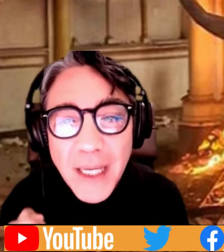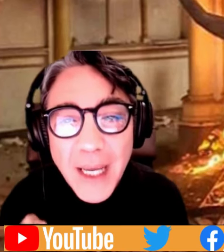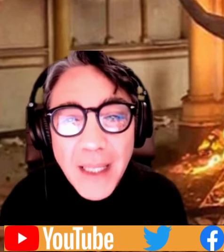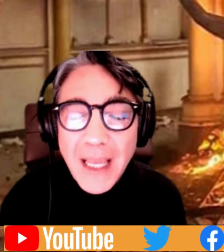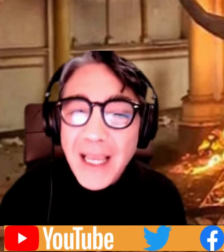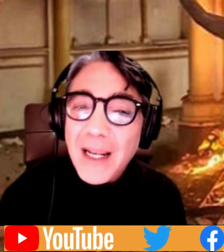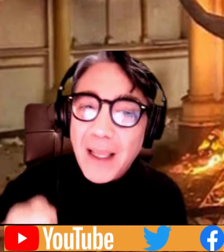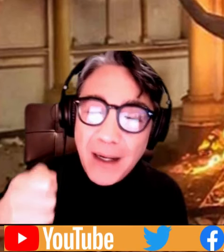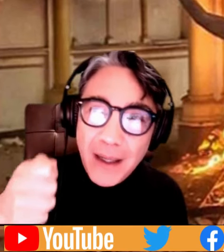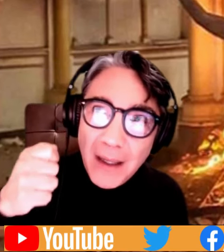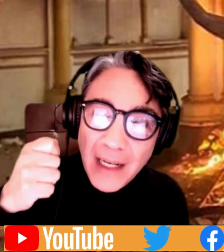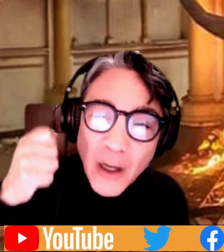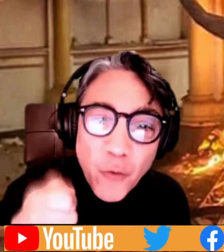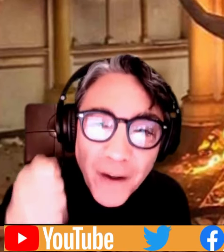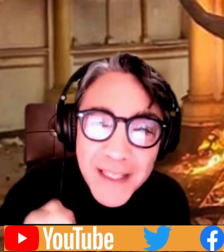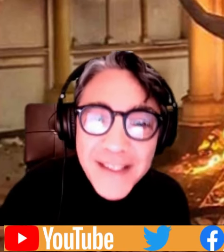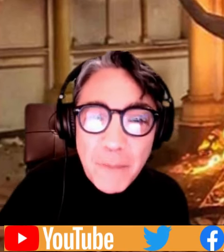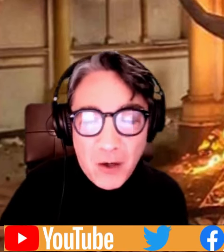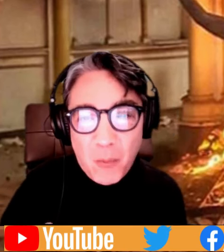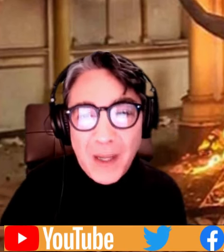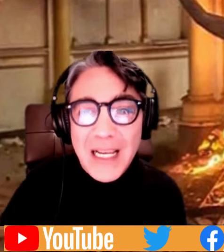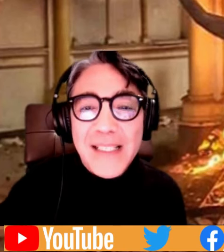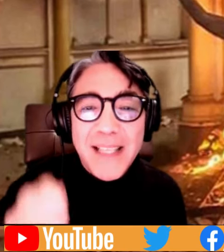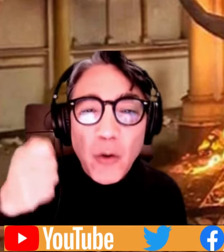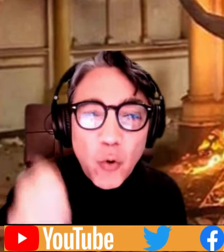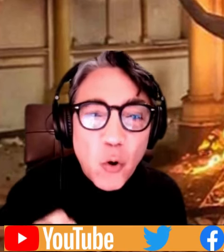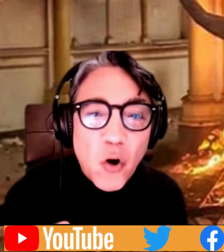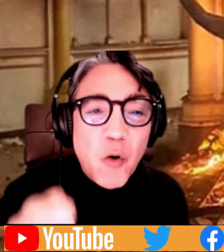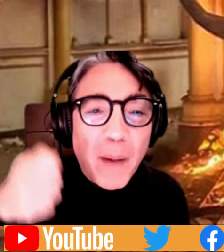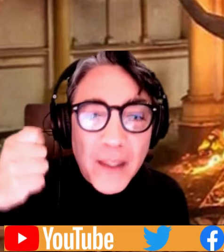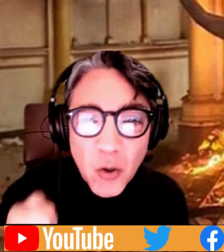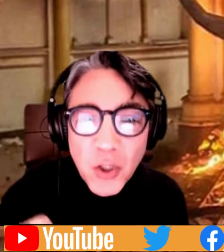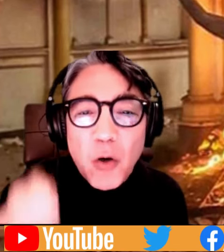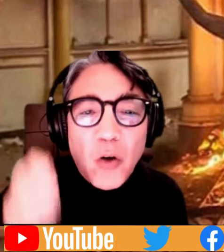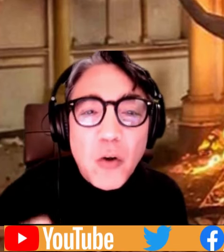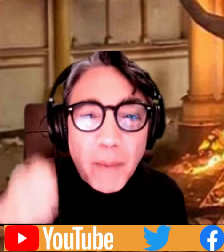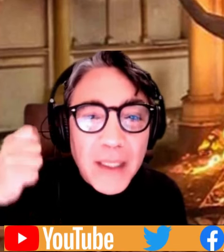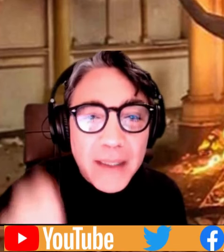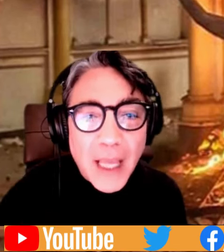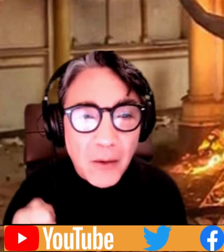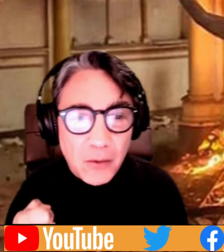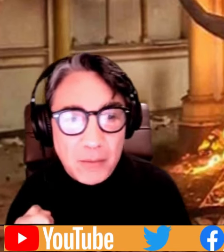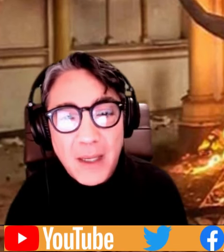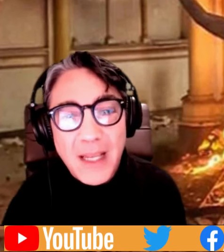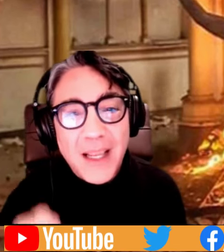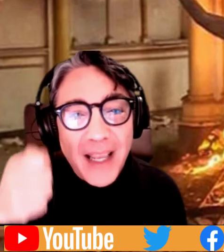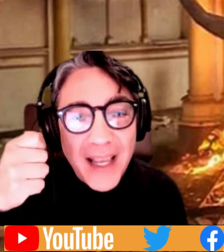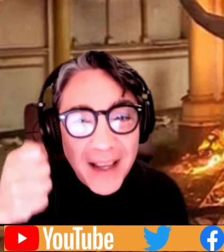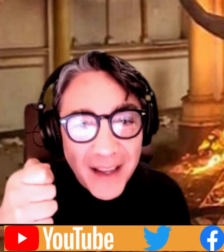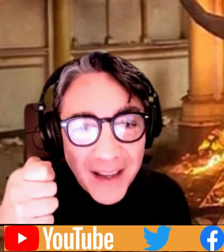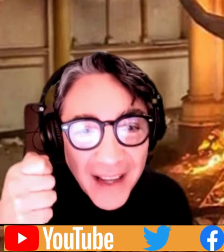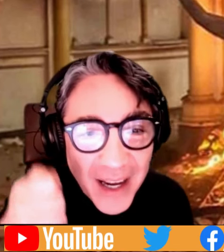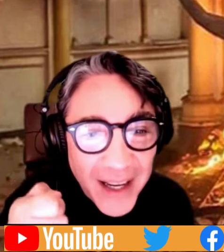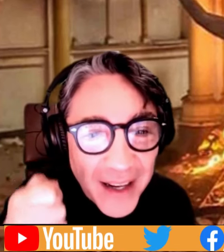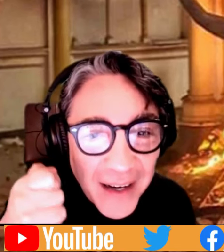Iglesia Católica el el la conferencia encia episcopal saludó como patriótico el golpe de